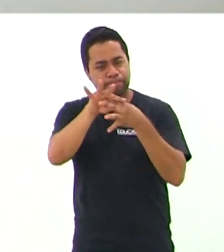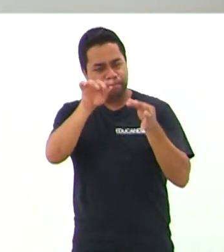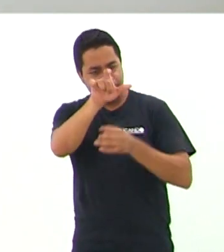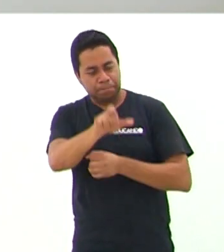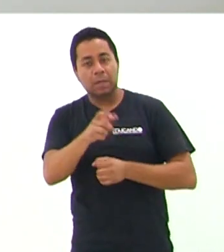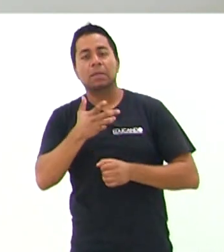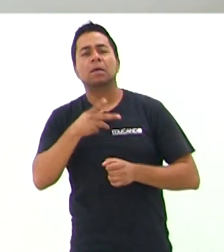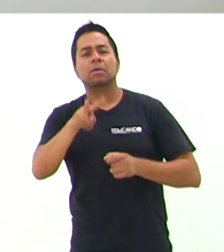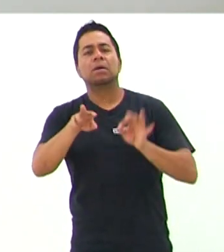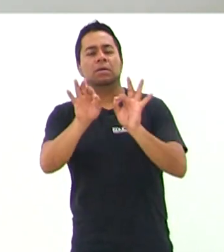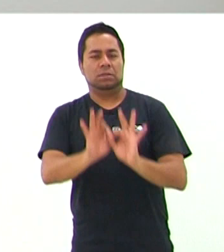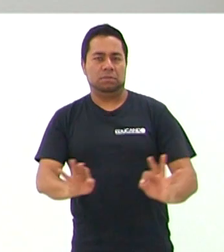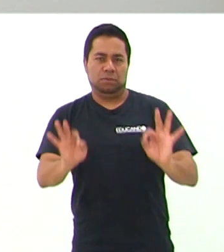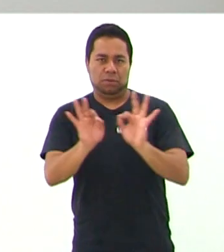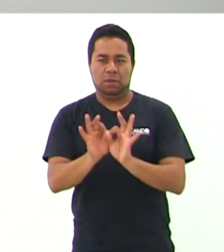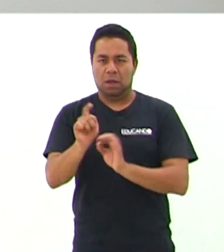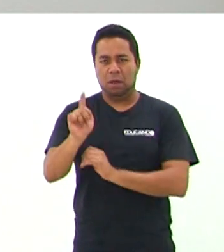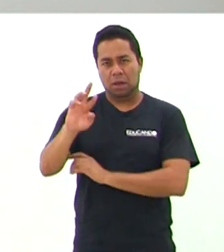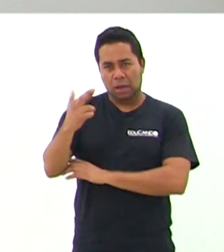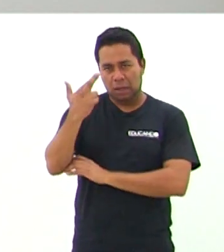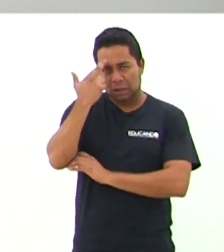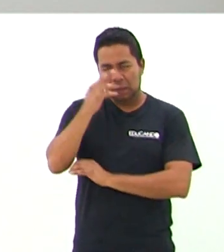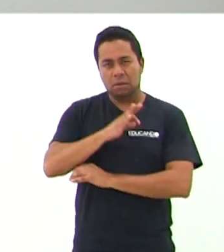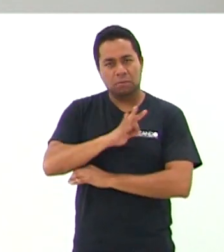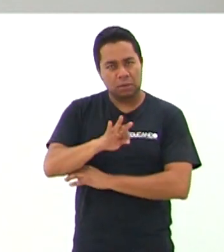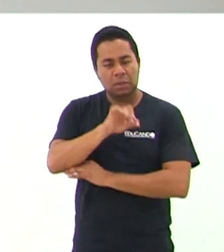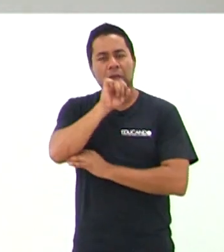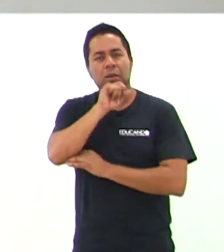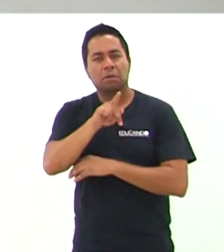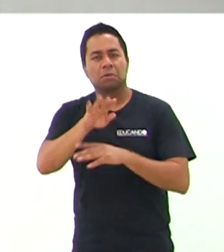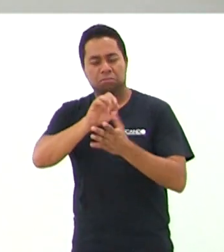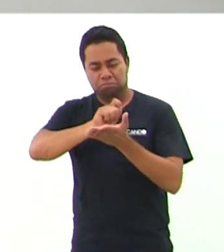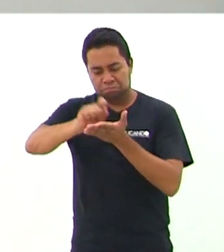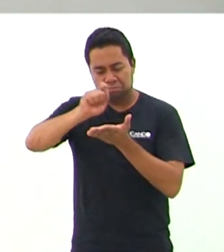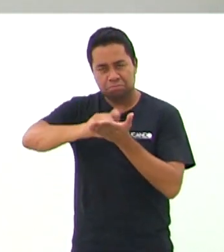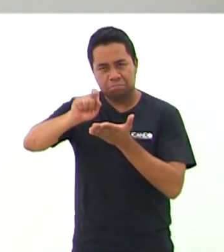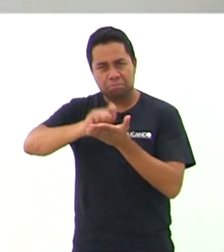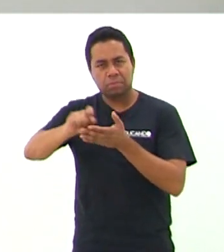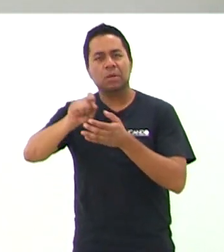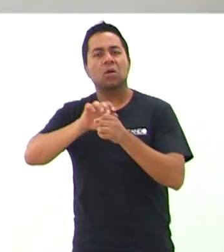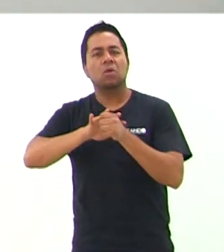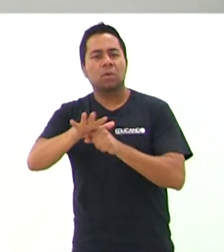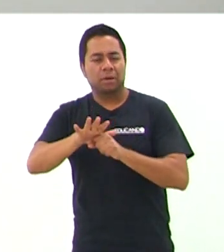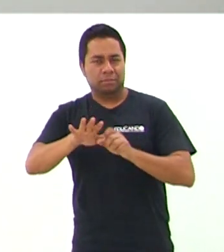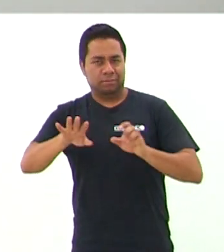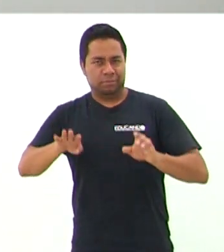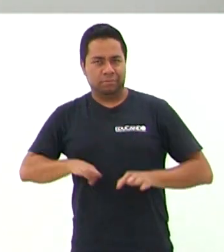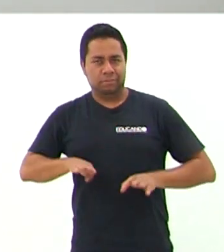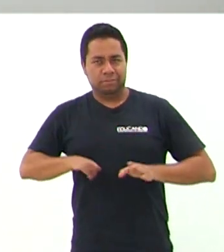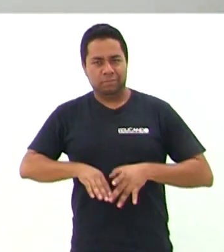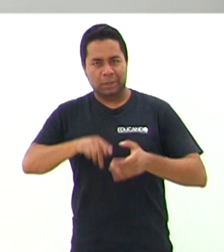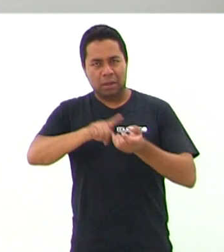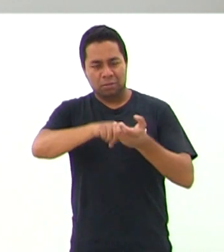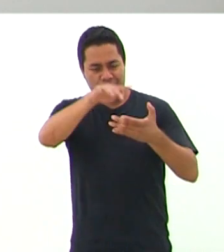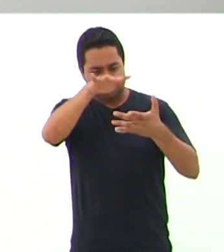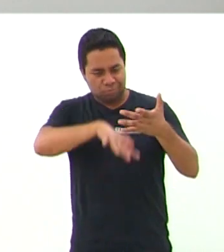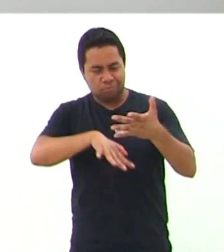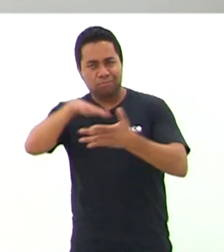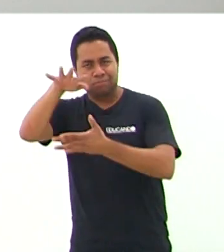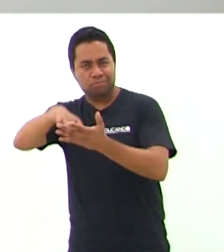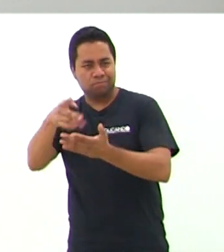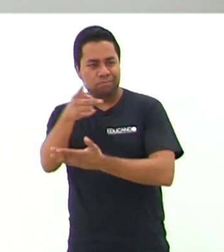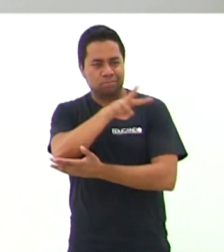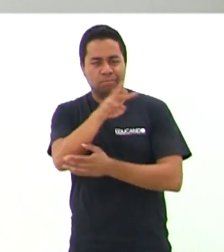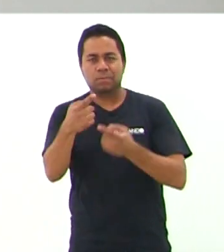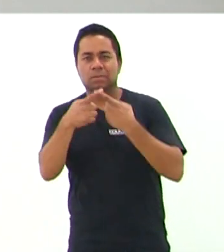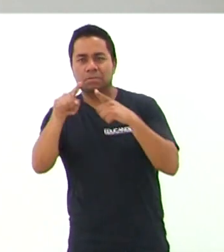muy importante que tú puedas recordar y también tomar nota de todas y cada una de las características de estos dos tipos de textos, que